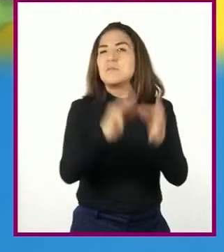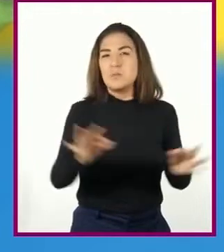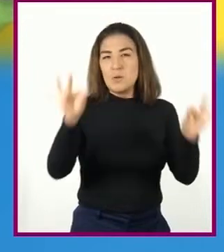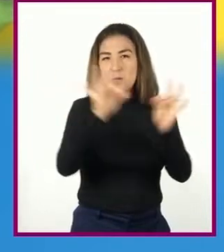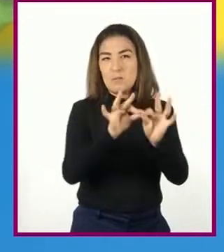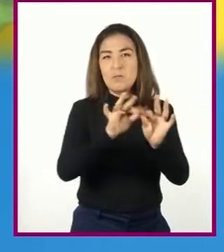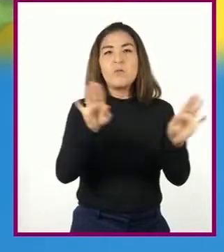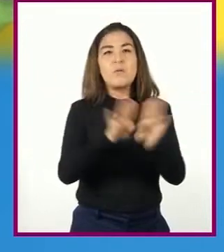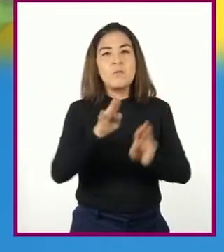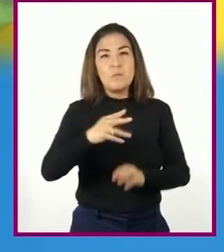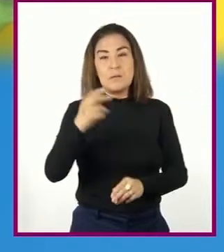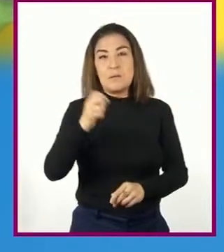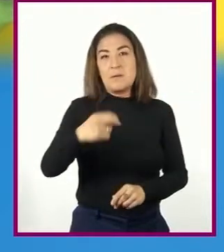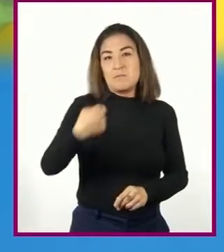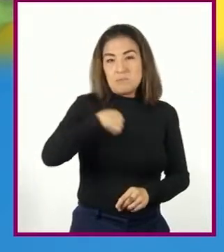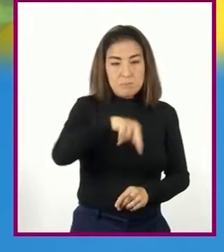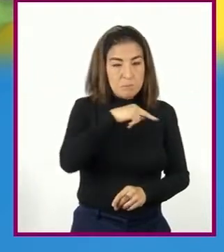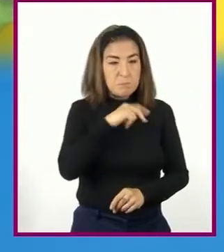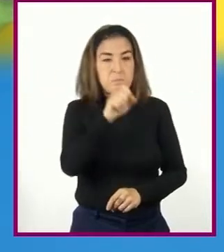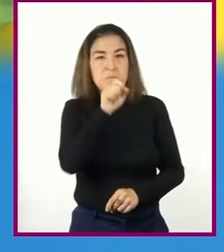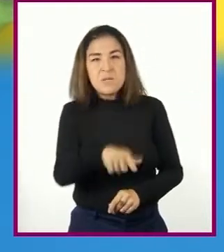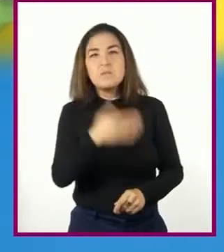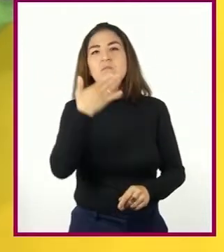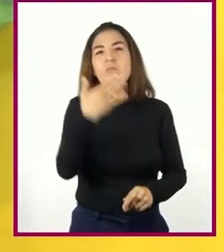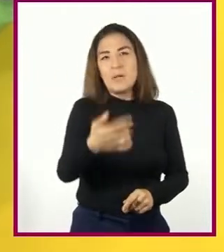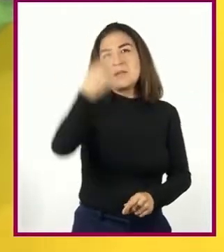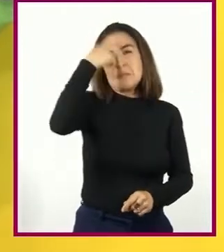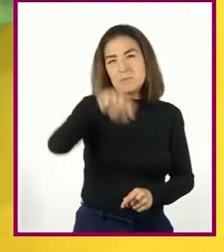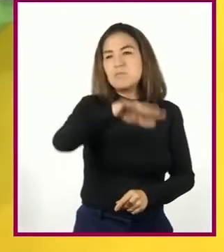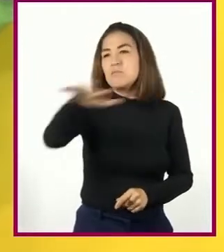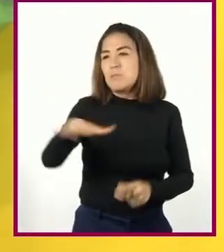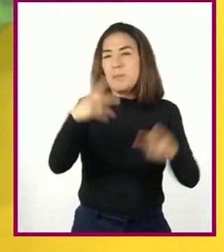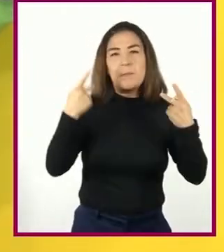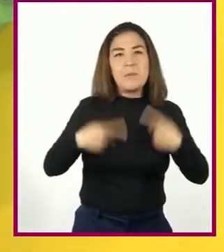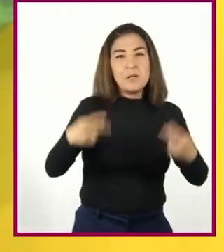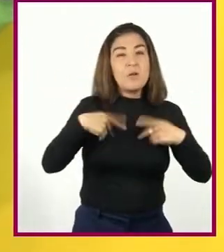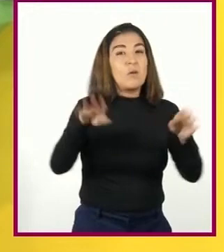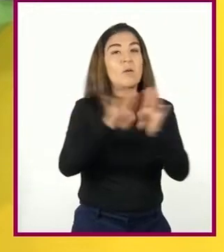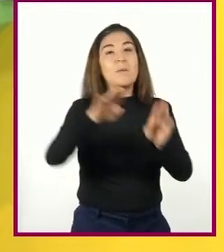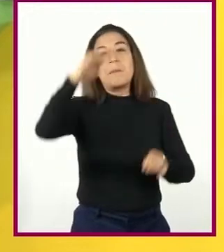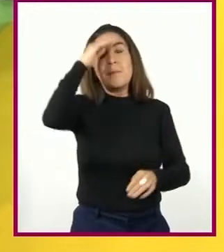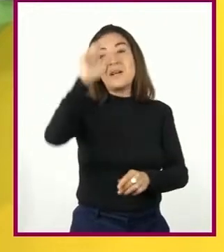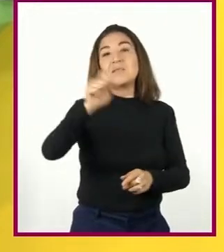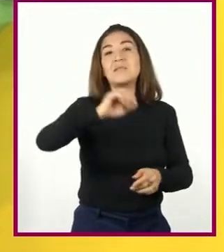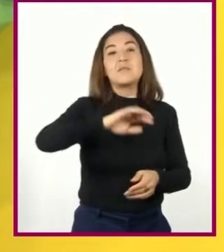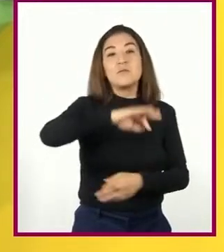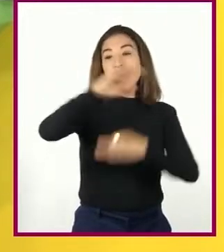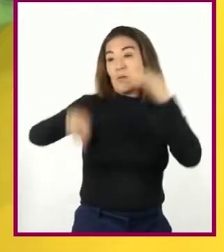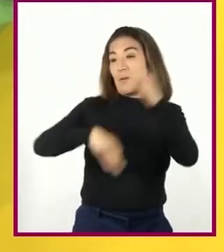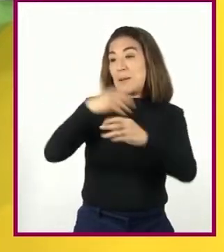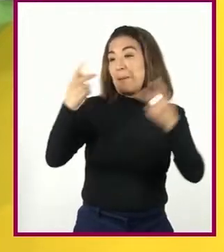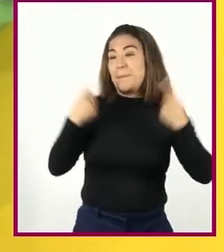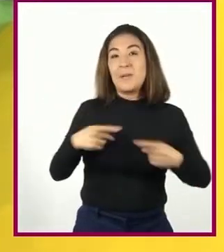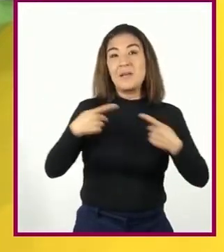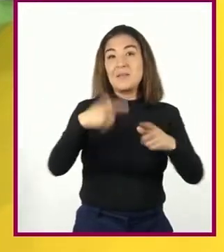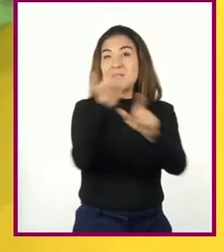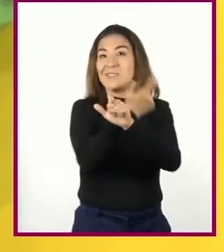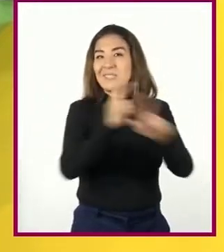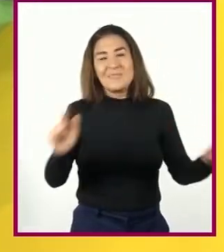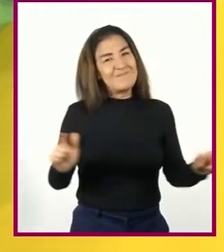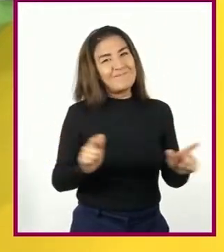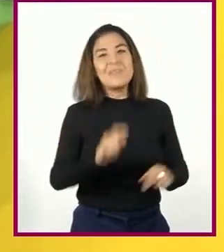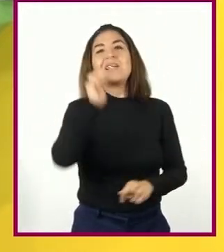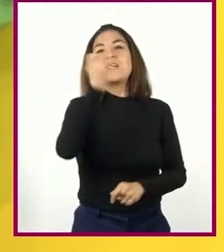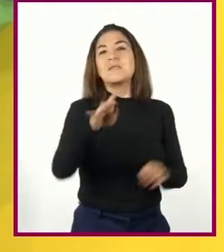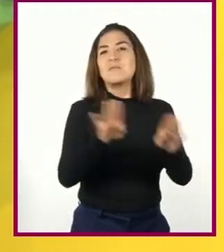nuestro propio bienestar y el de las y los demás. Pues no se puede pensar un mundo donde solo unas cuantas personas sean libres, ya que